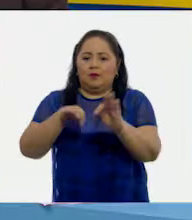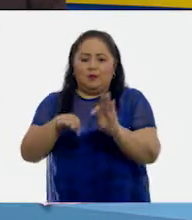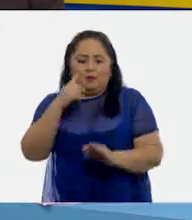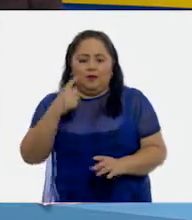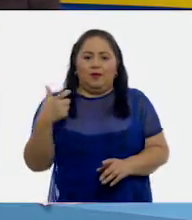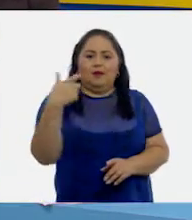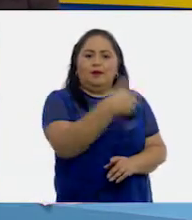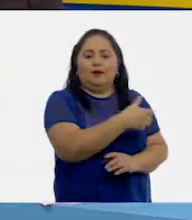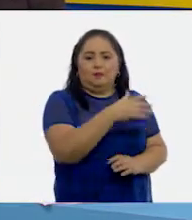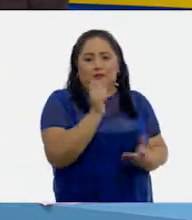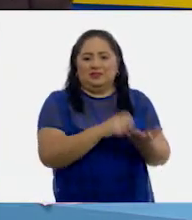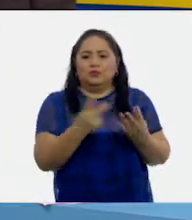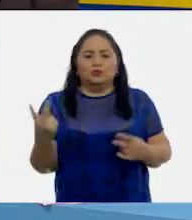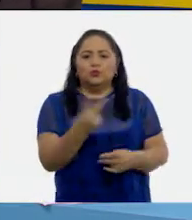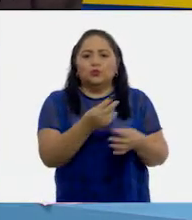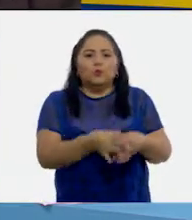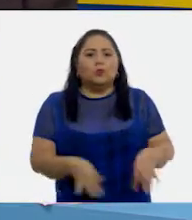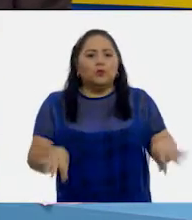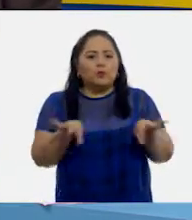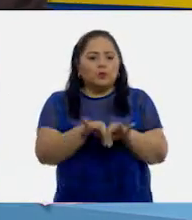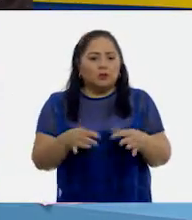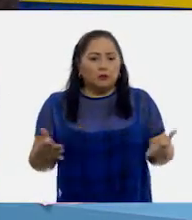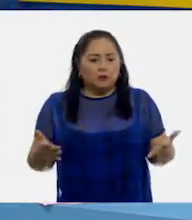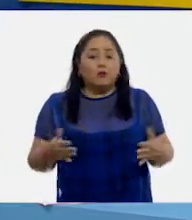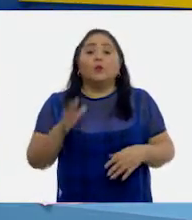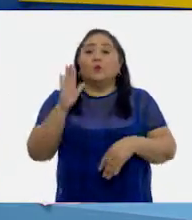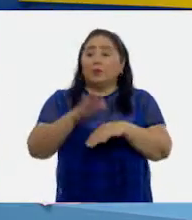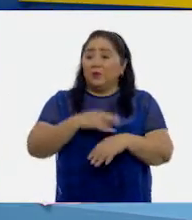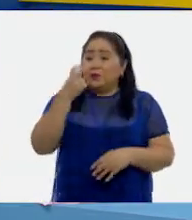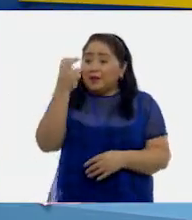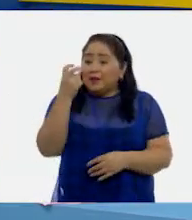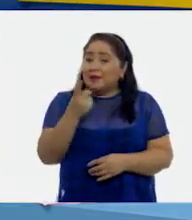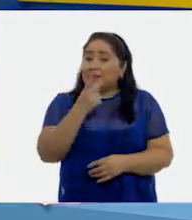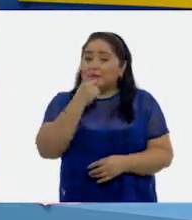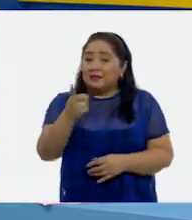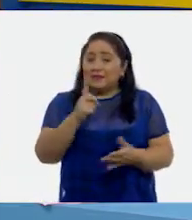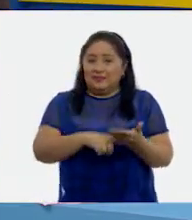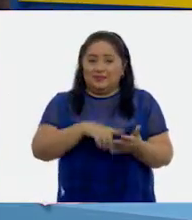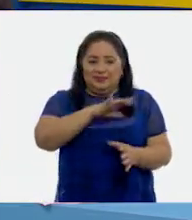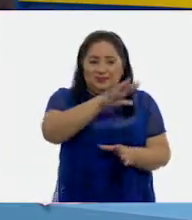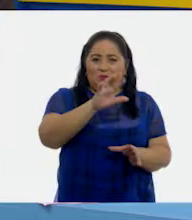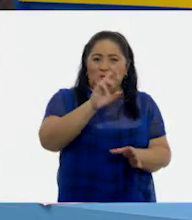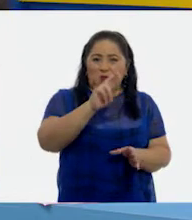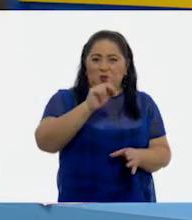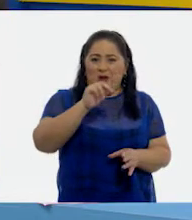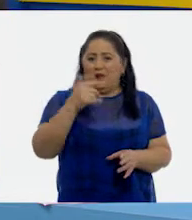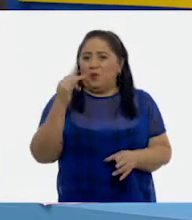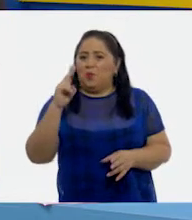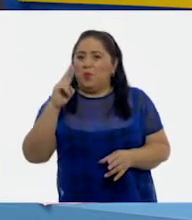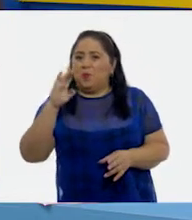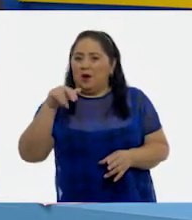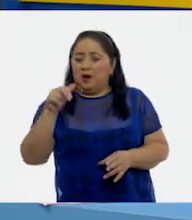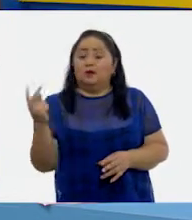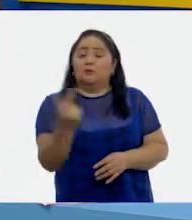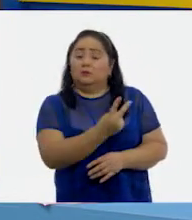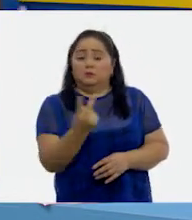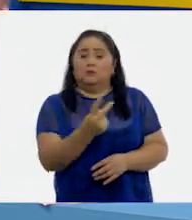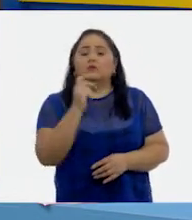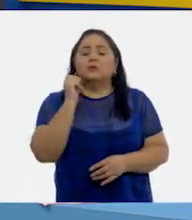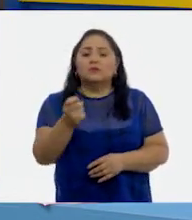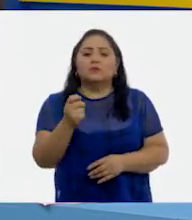En efecto, Larisa. Por eso se dice que las localidades rurales y urbanas son